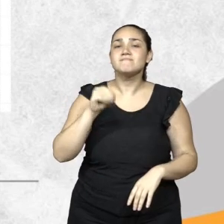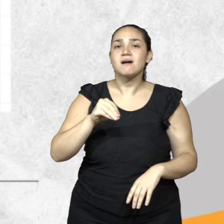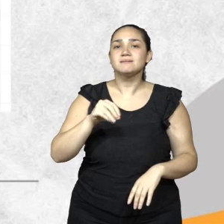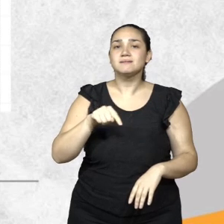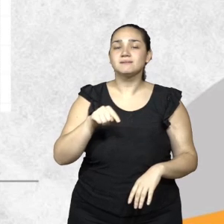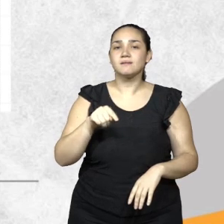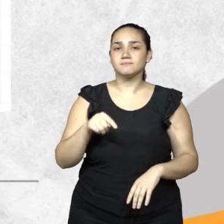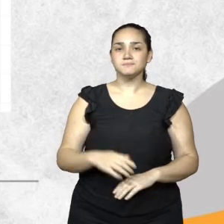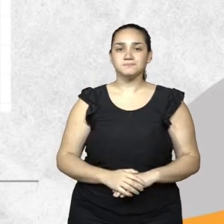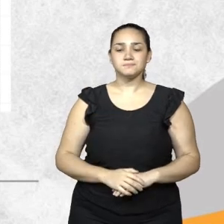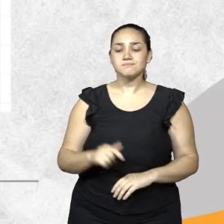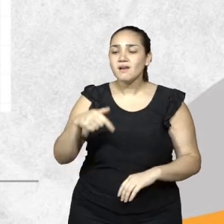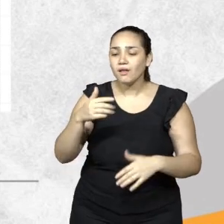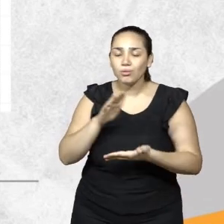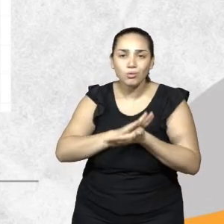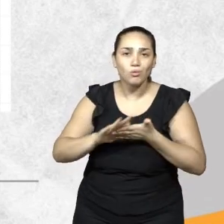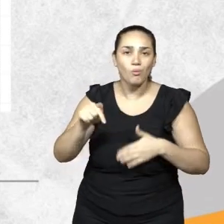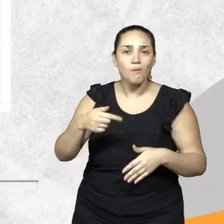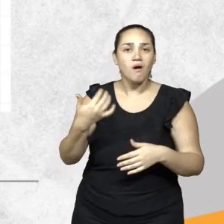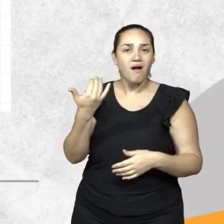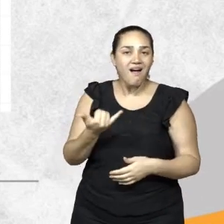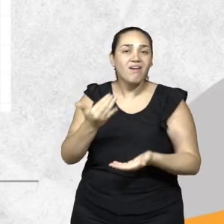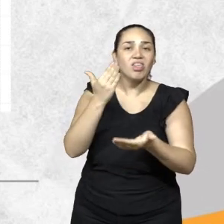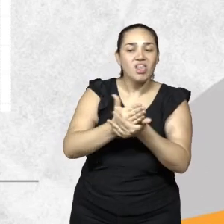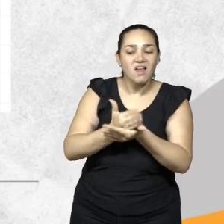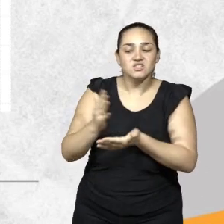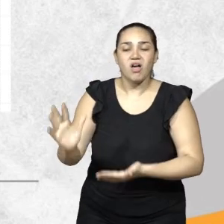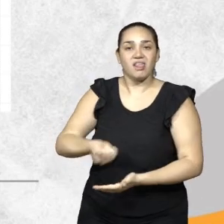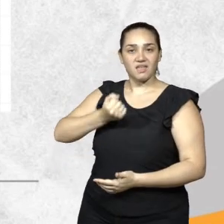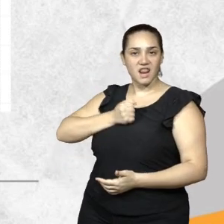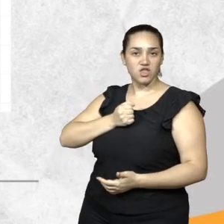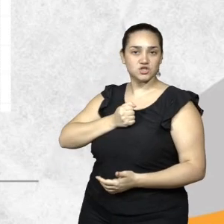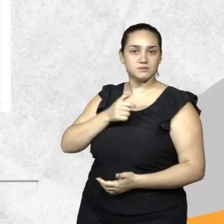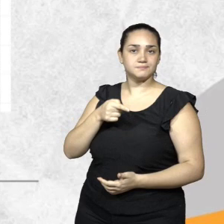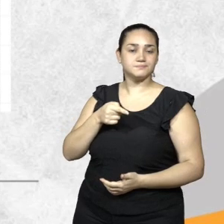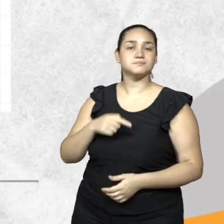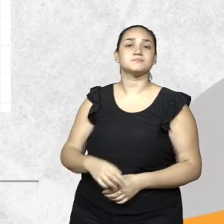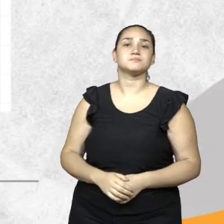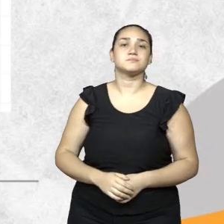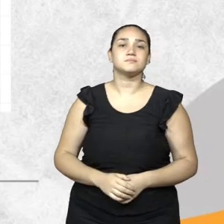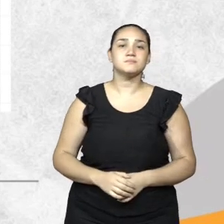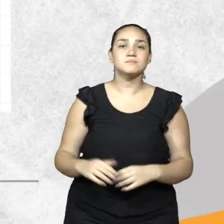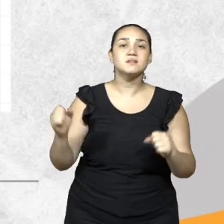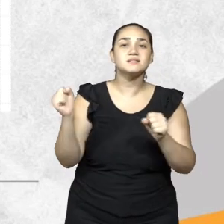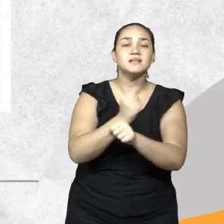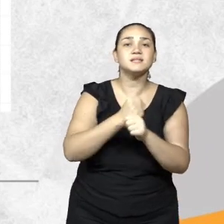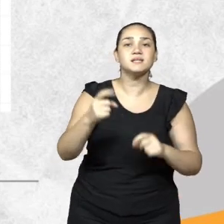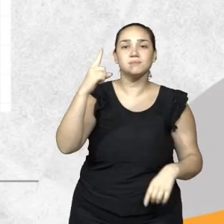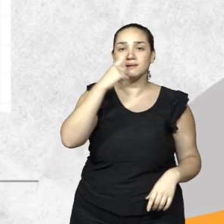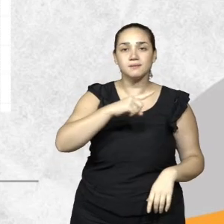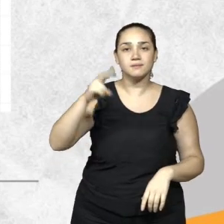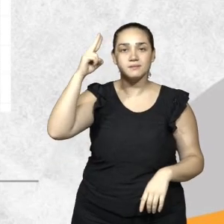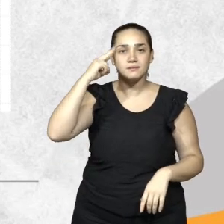se pueda alegar que existen derechos adquiridos. Sentencia de 1993 de la